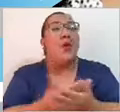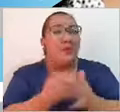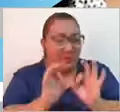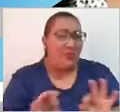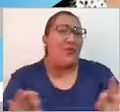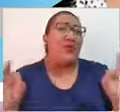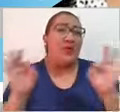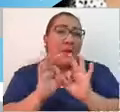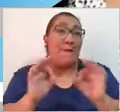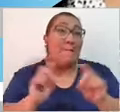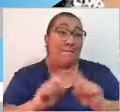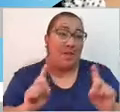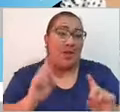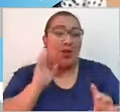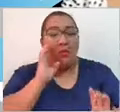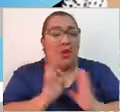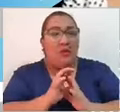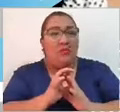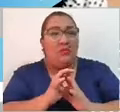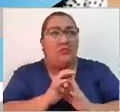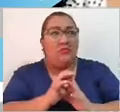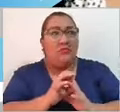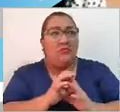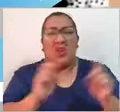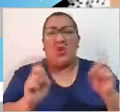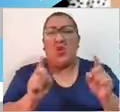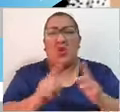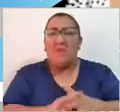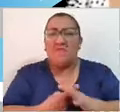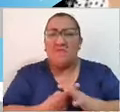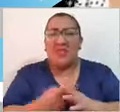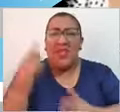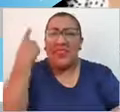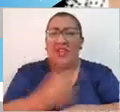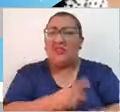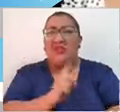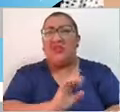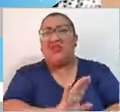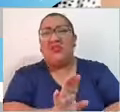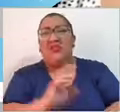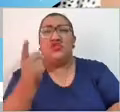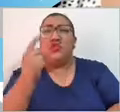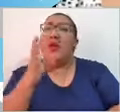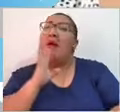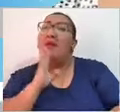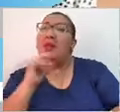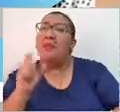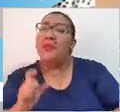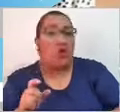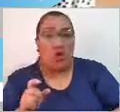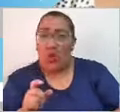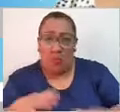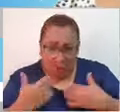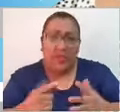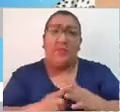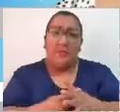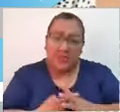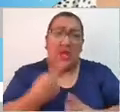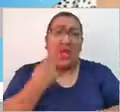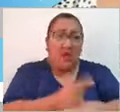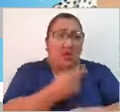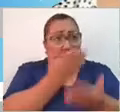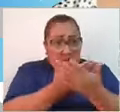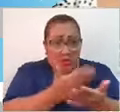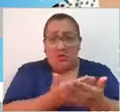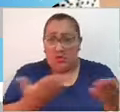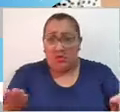ideal, pero no significa que no se inicie un procedimiento con solo la declaración de la persona afectada. Se puede iniciar